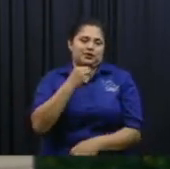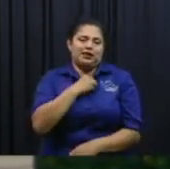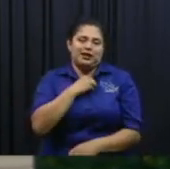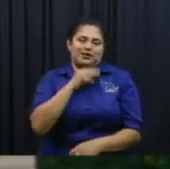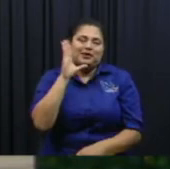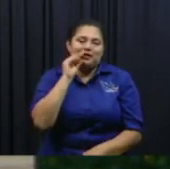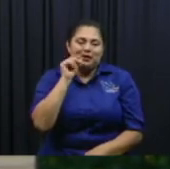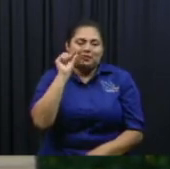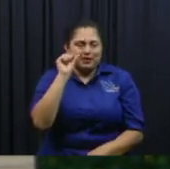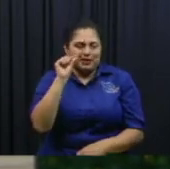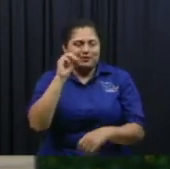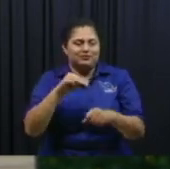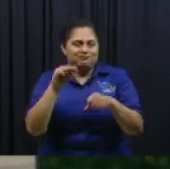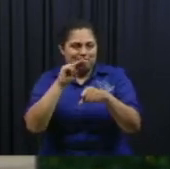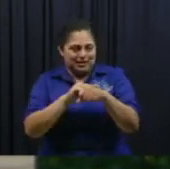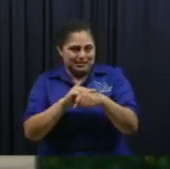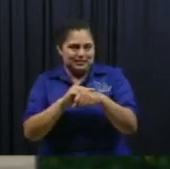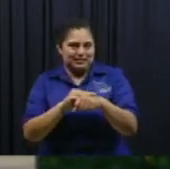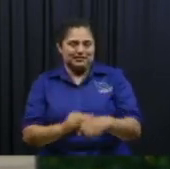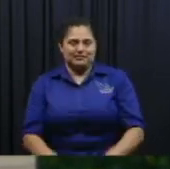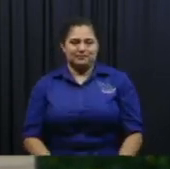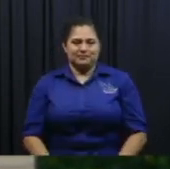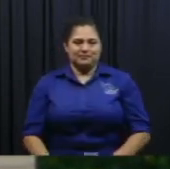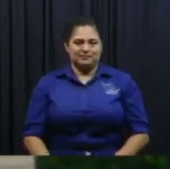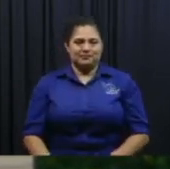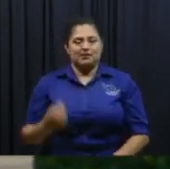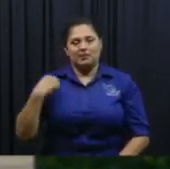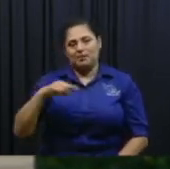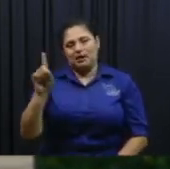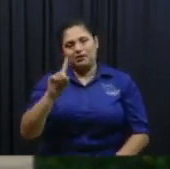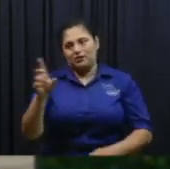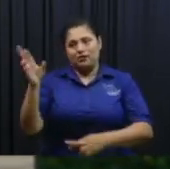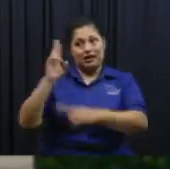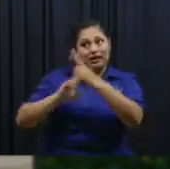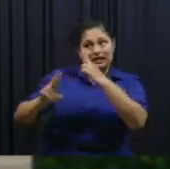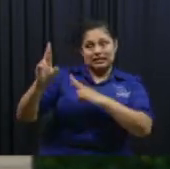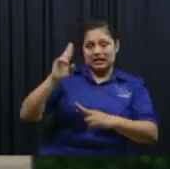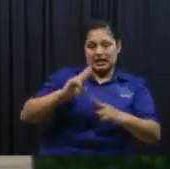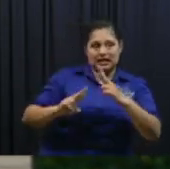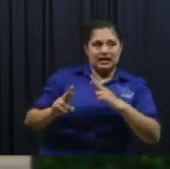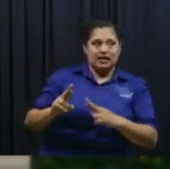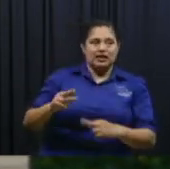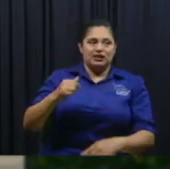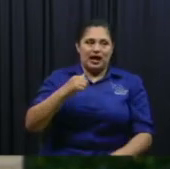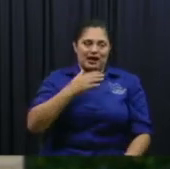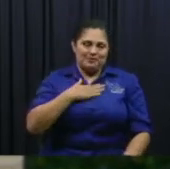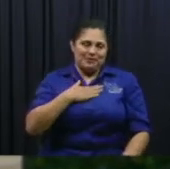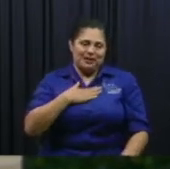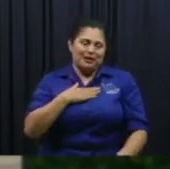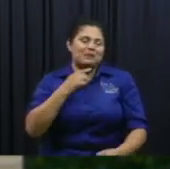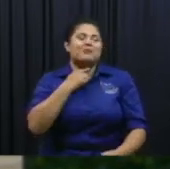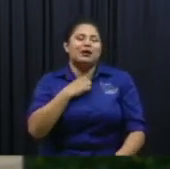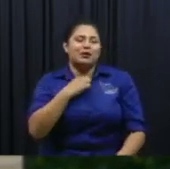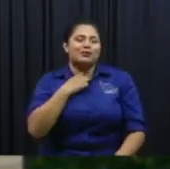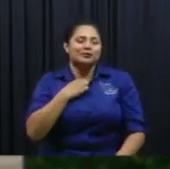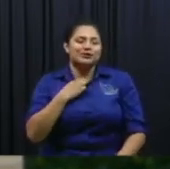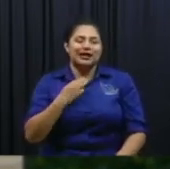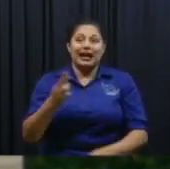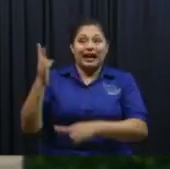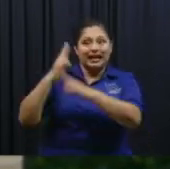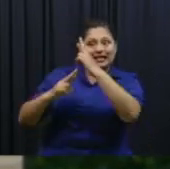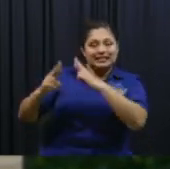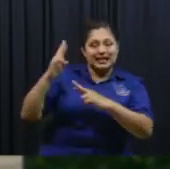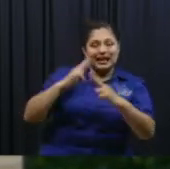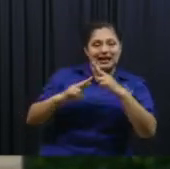para No pues regresar otra vez porque me gusta mucho espigar hermano y encuentro cosas